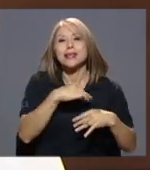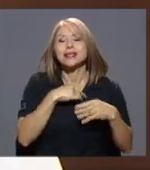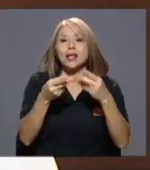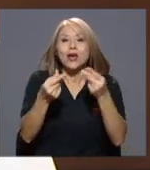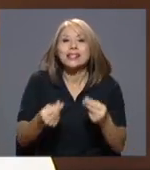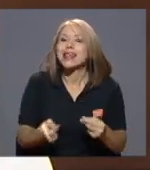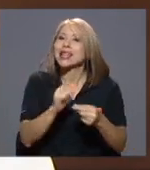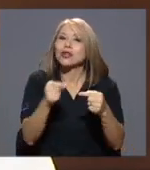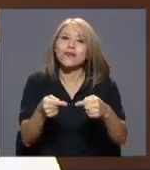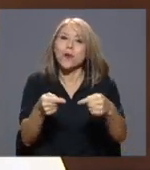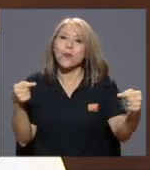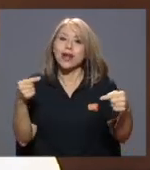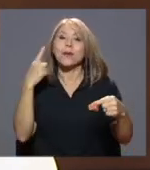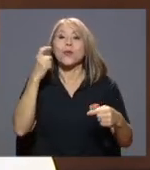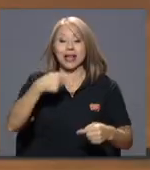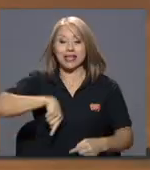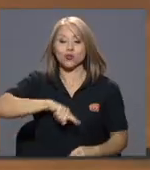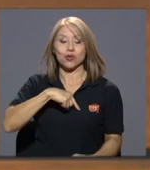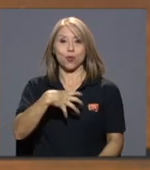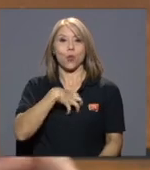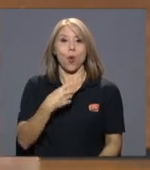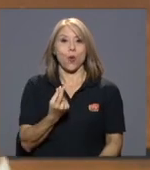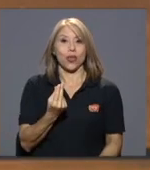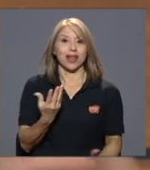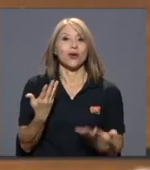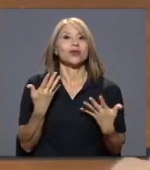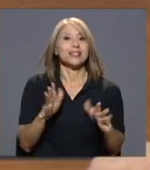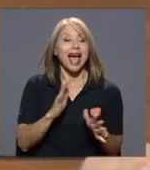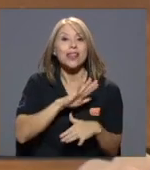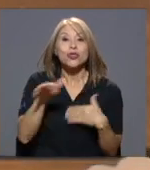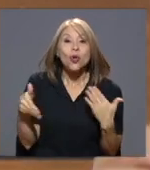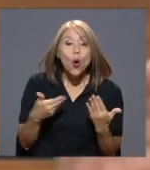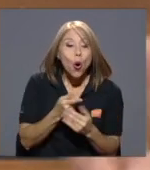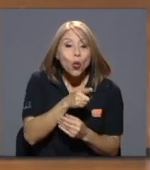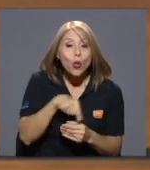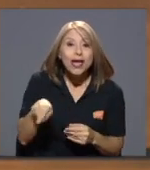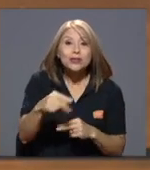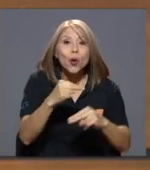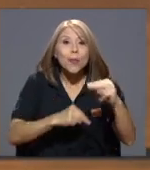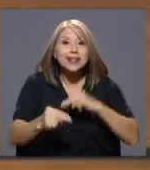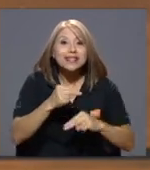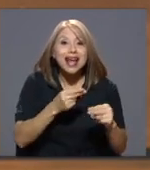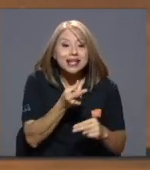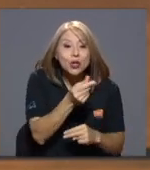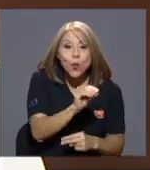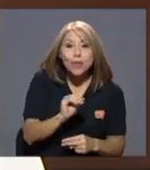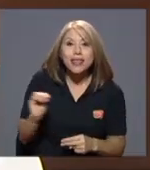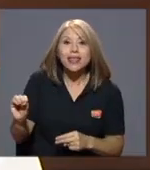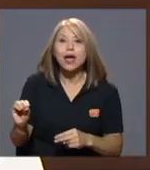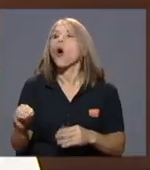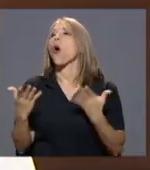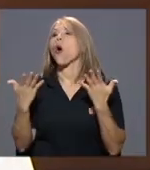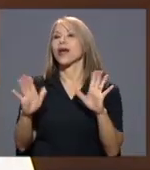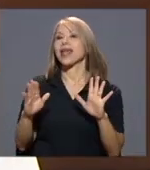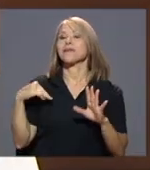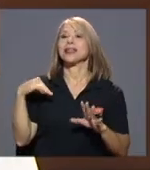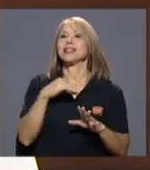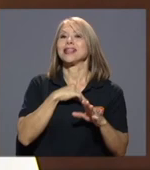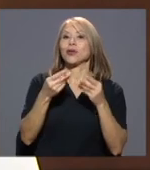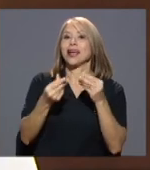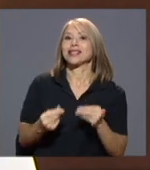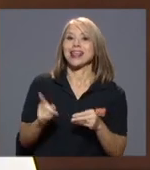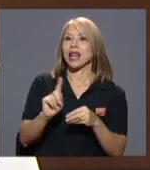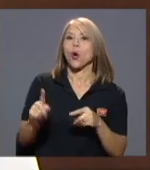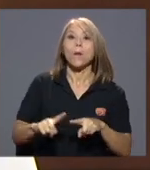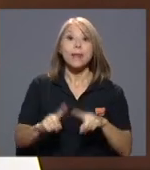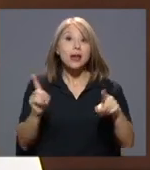comerciantes lo meten en el costo de las tarjetas, okay, de sus productos, digamos. Contemos eso. Ahora, Hacienda no, pero los bancos sí. Bueno, en cuanto a los bancos,